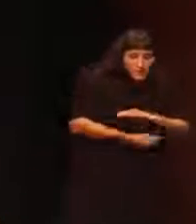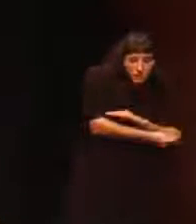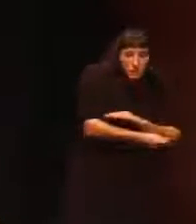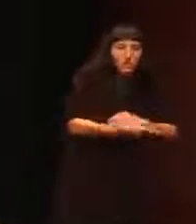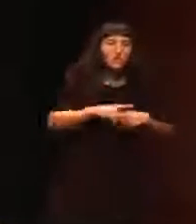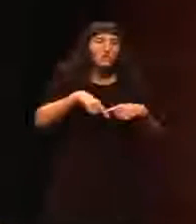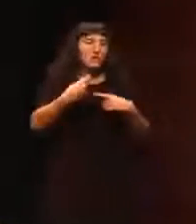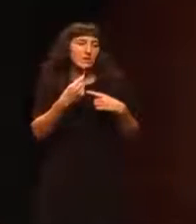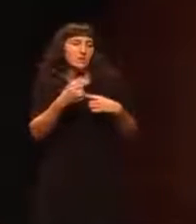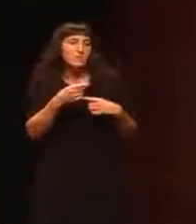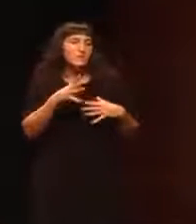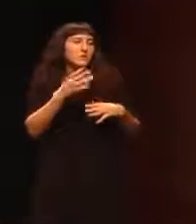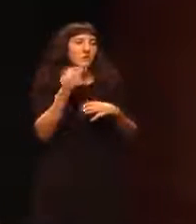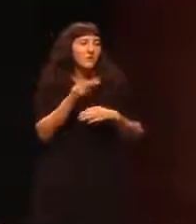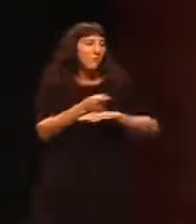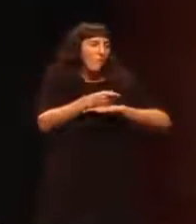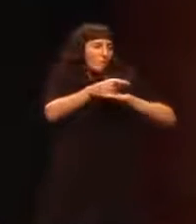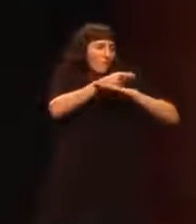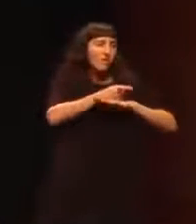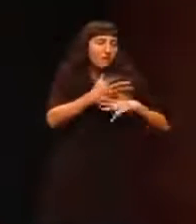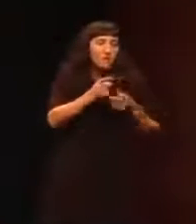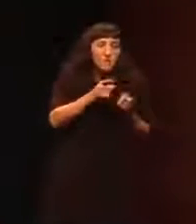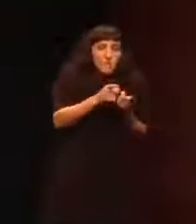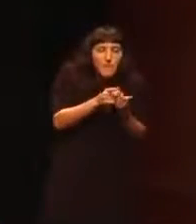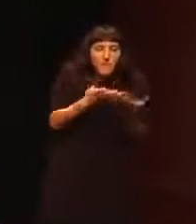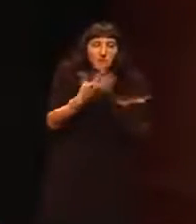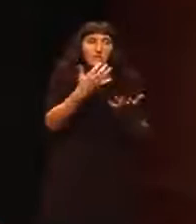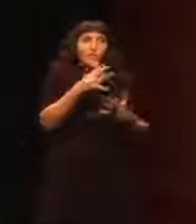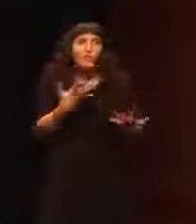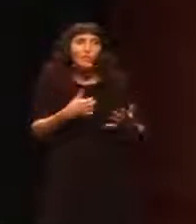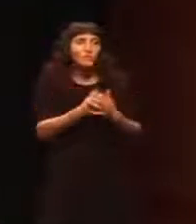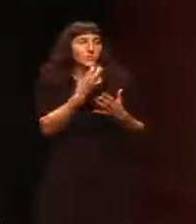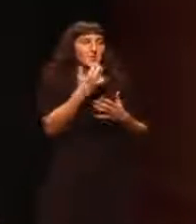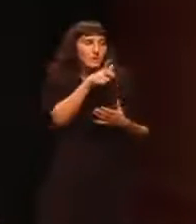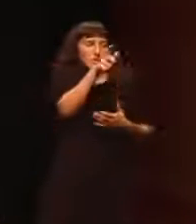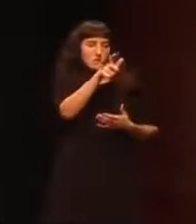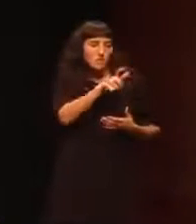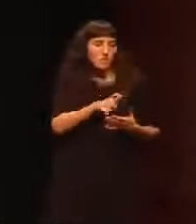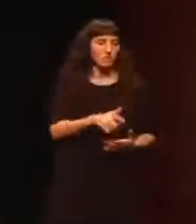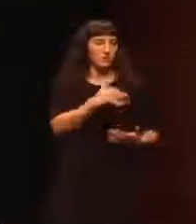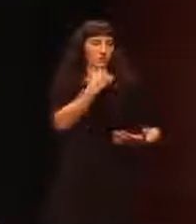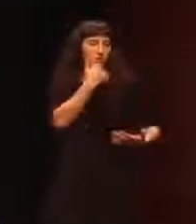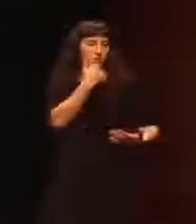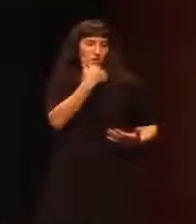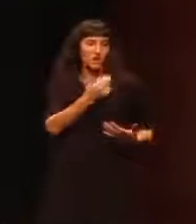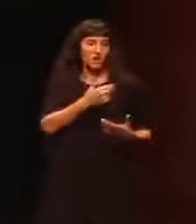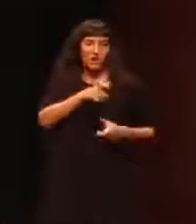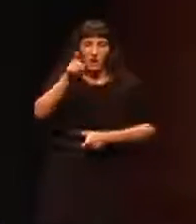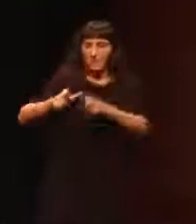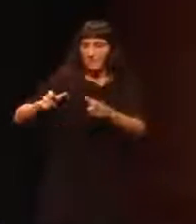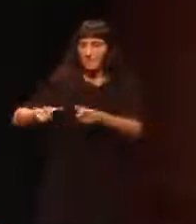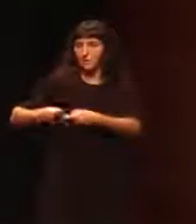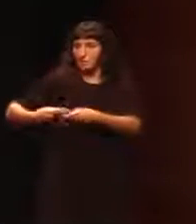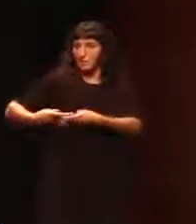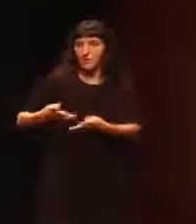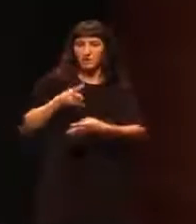pública. Ese golpe de Estado pequeñito sucedía cada vez que alguien era extraordinariamente cruel con la gente